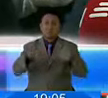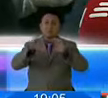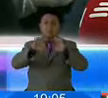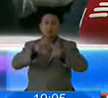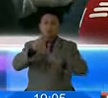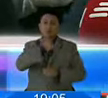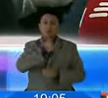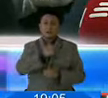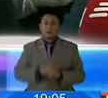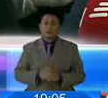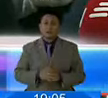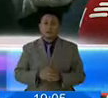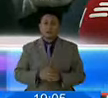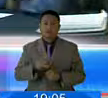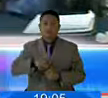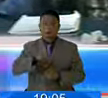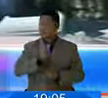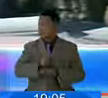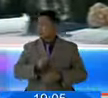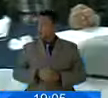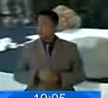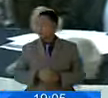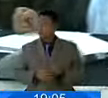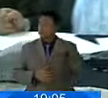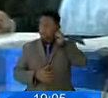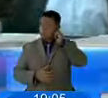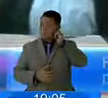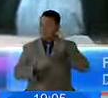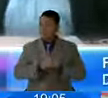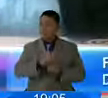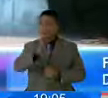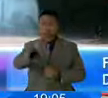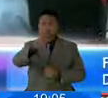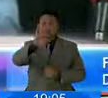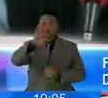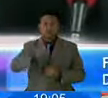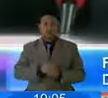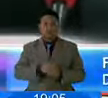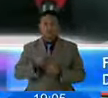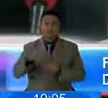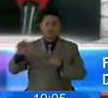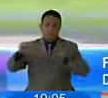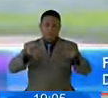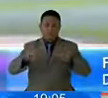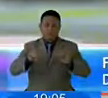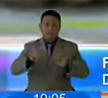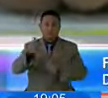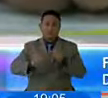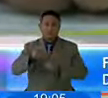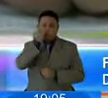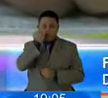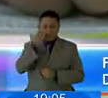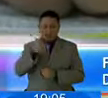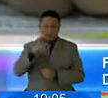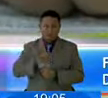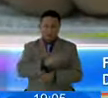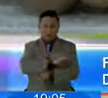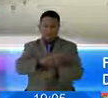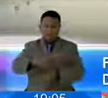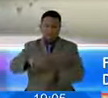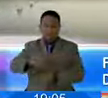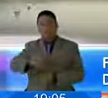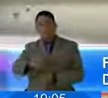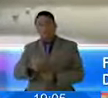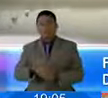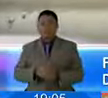empresas emblemáticas del país. De ahí que el FUT efectuó un llamado a trabajadores indígenas, campesinos y maestros, entre otros,